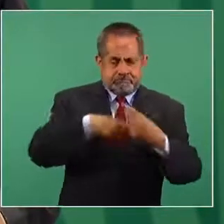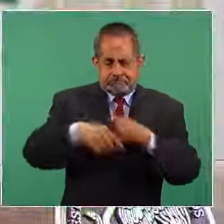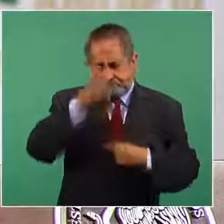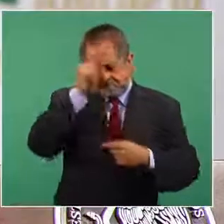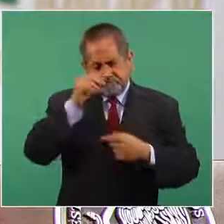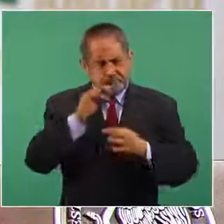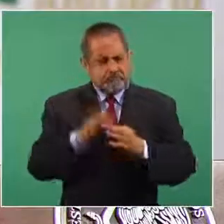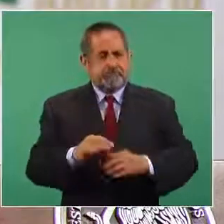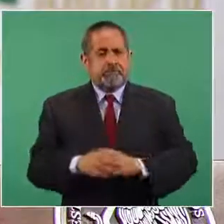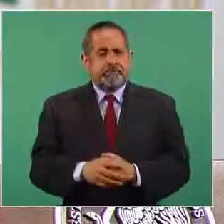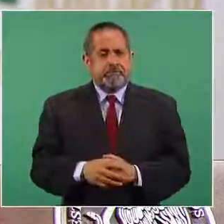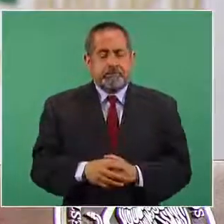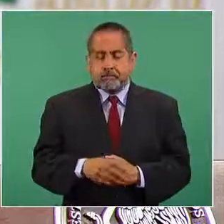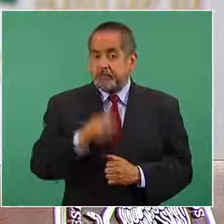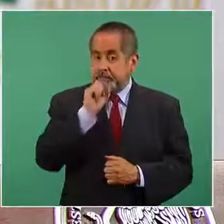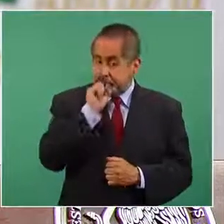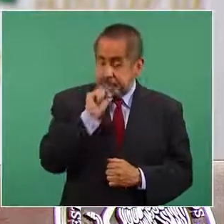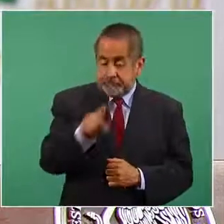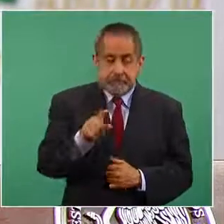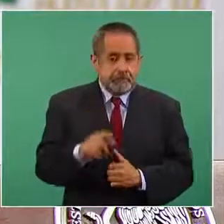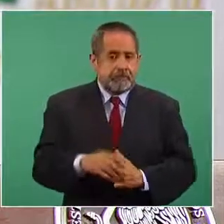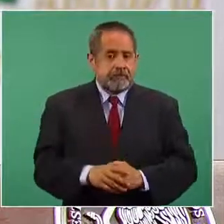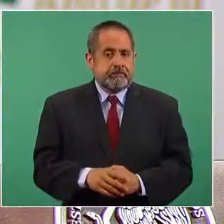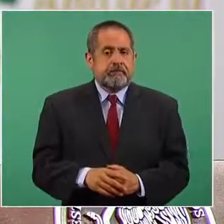Y también tratamos